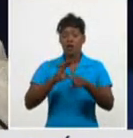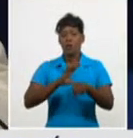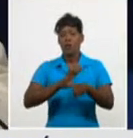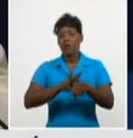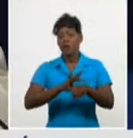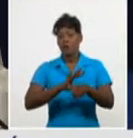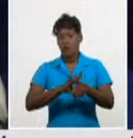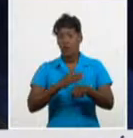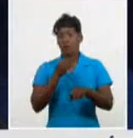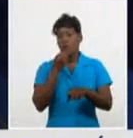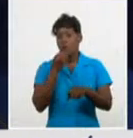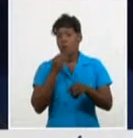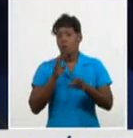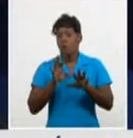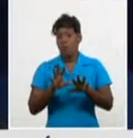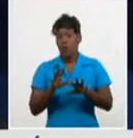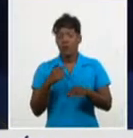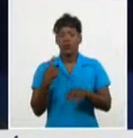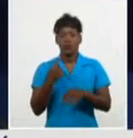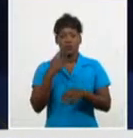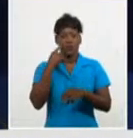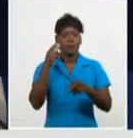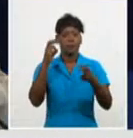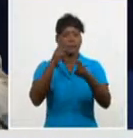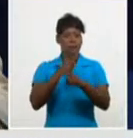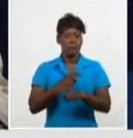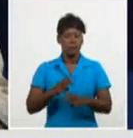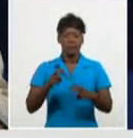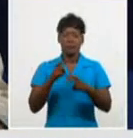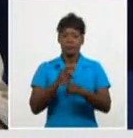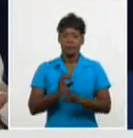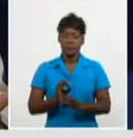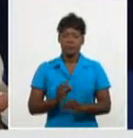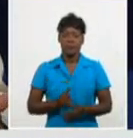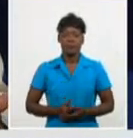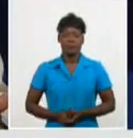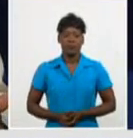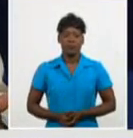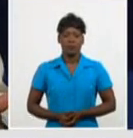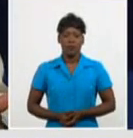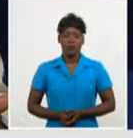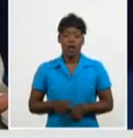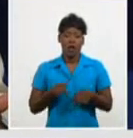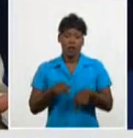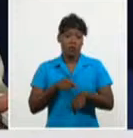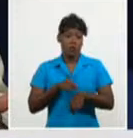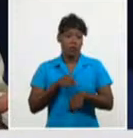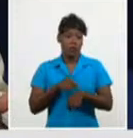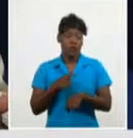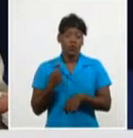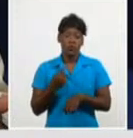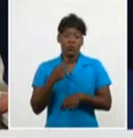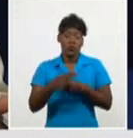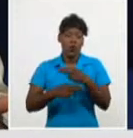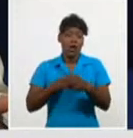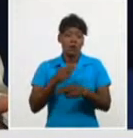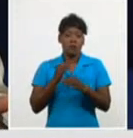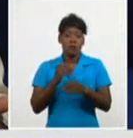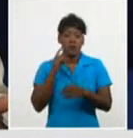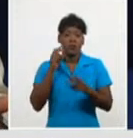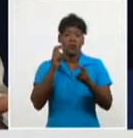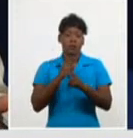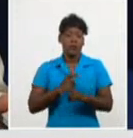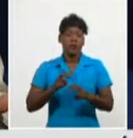la circulación del virus en ese sentido. Es lo que hemos podido realizar.